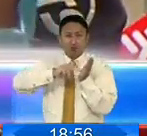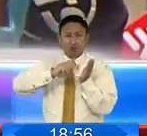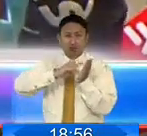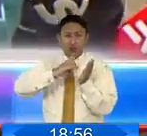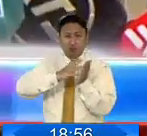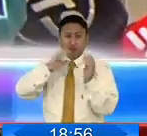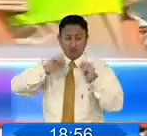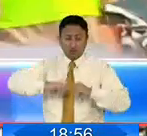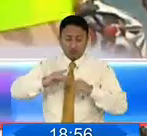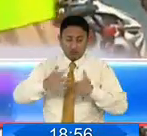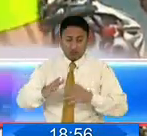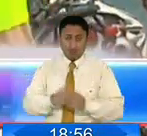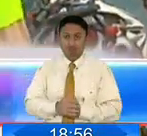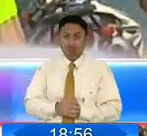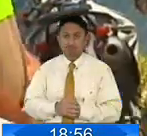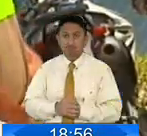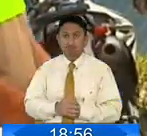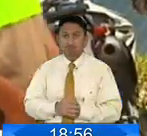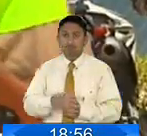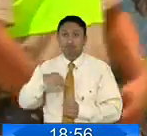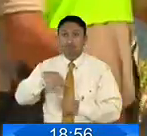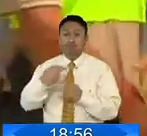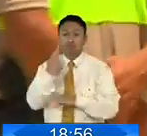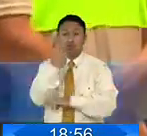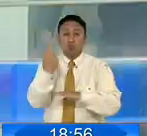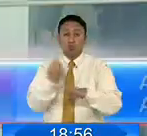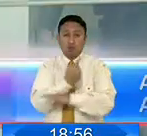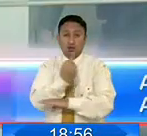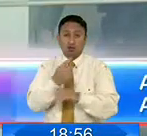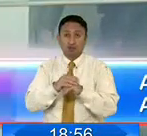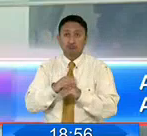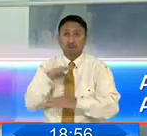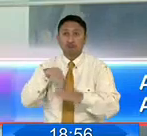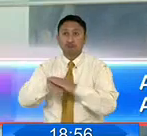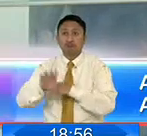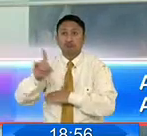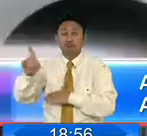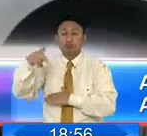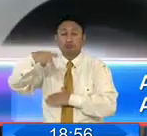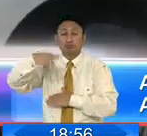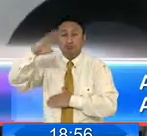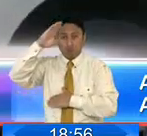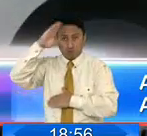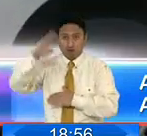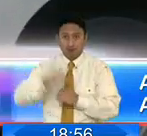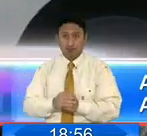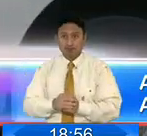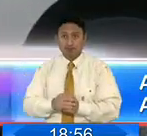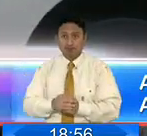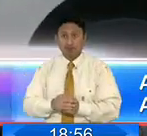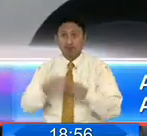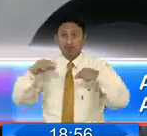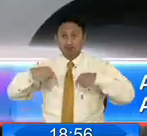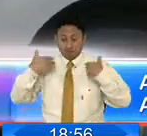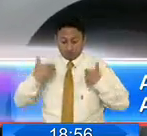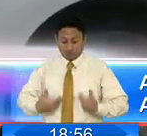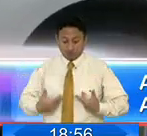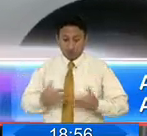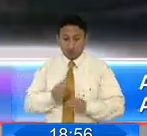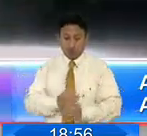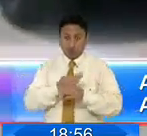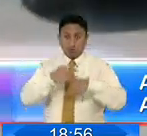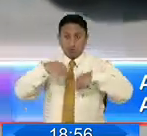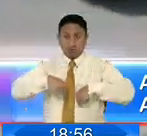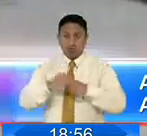tema de criminalística. Esta tarea tomó más de una hora en el interior de la PJ. Desde allí lo prepararon con la indumentaria adecuada